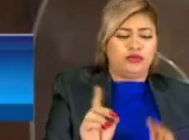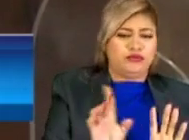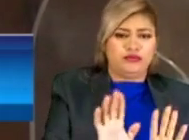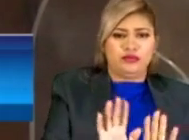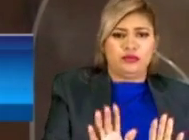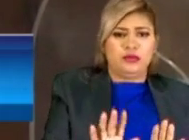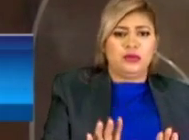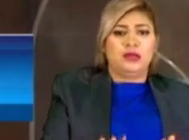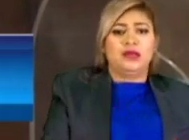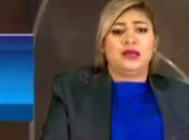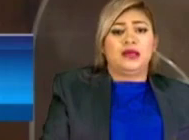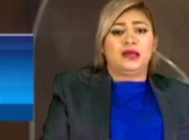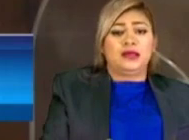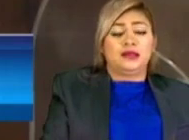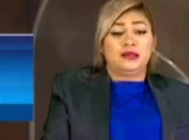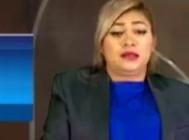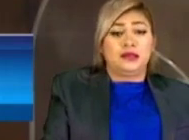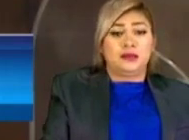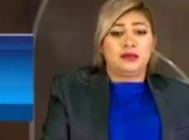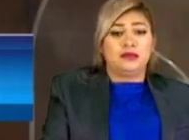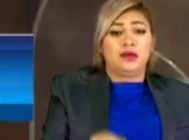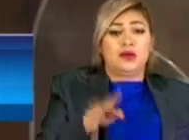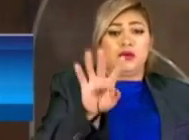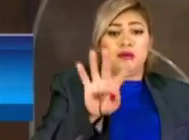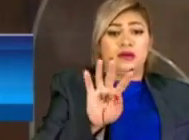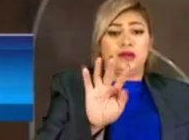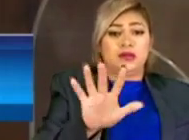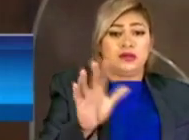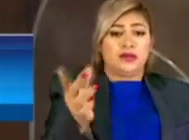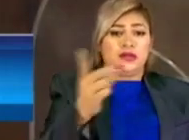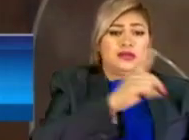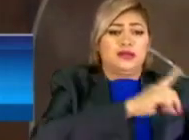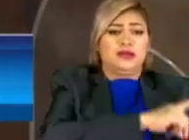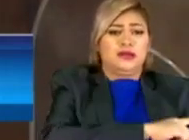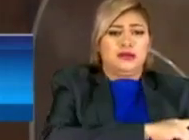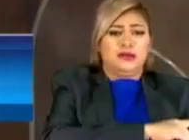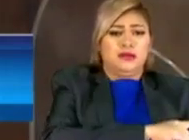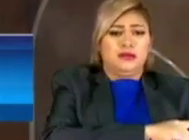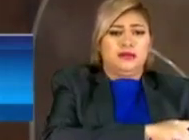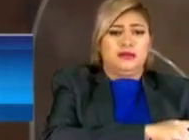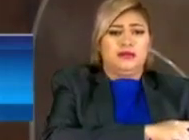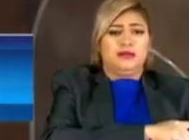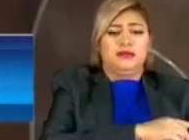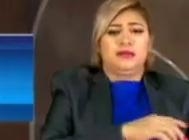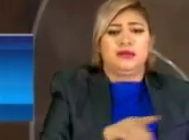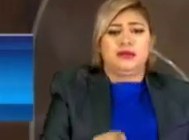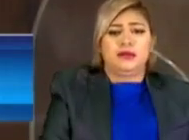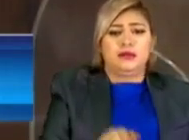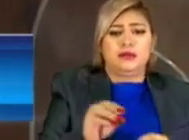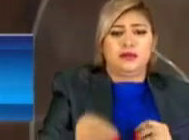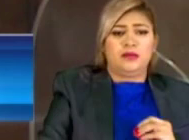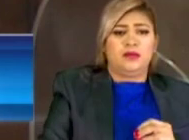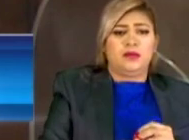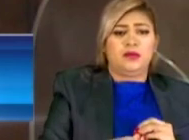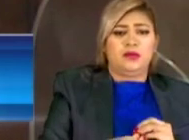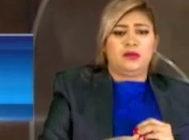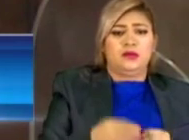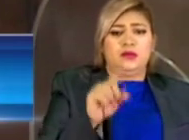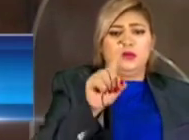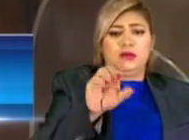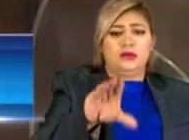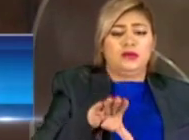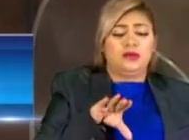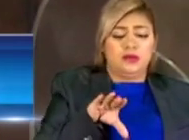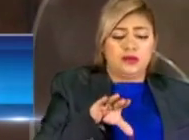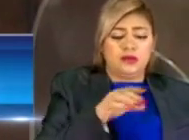Mediante trámites de 45 días y por un monto de hasta 100 mil por